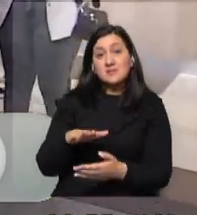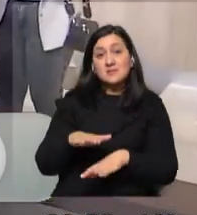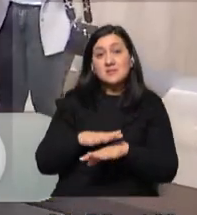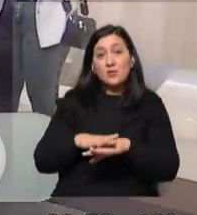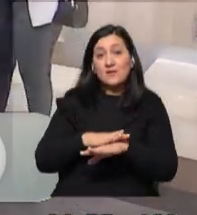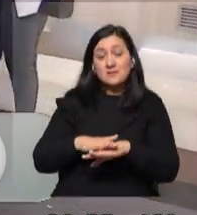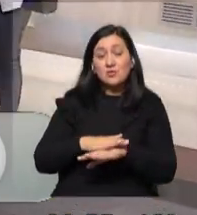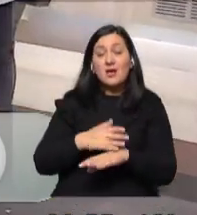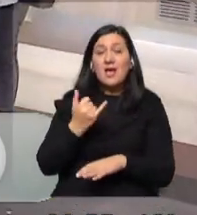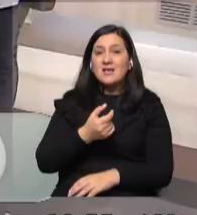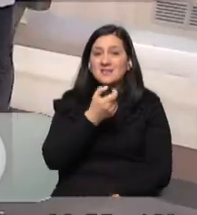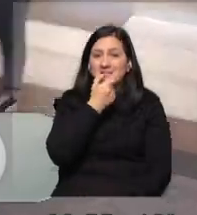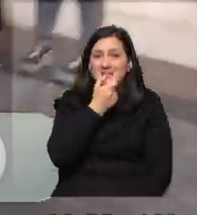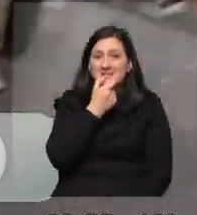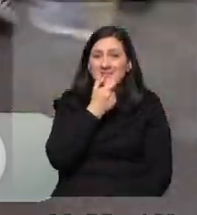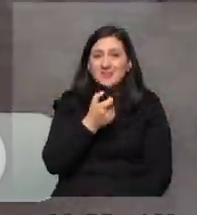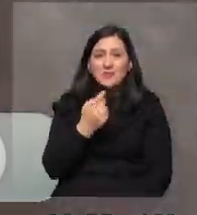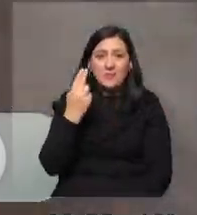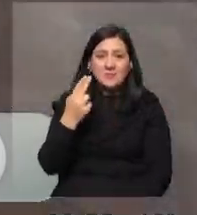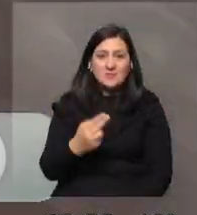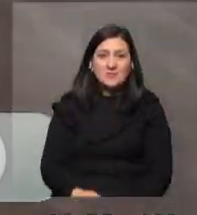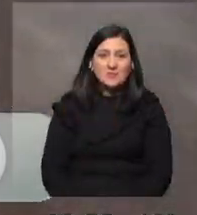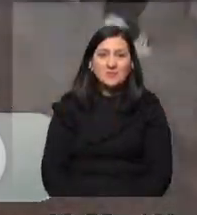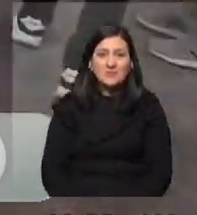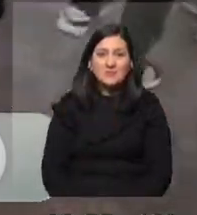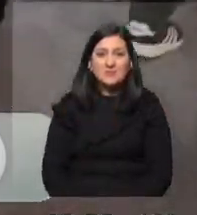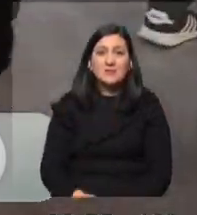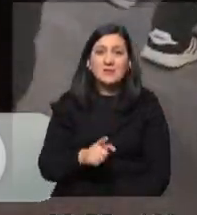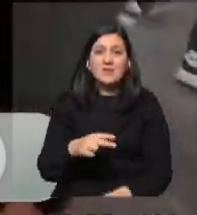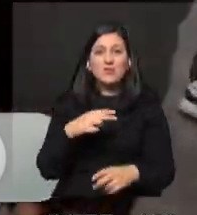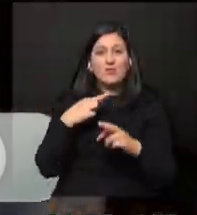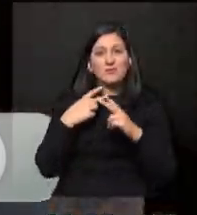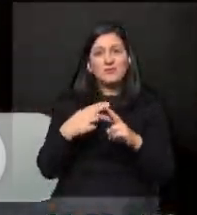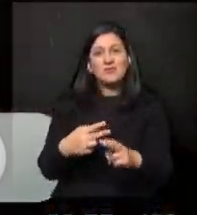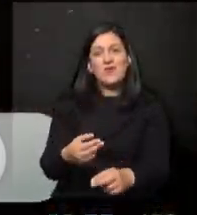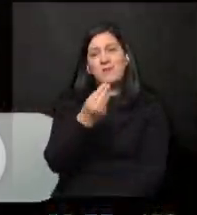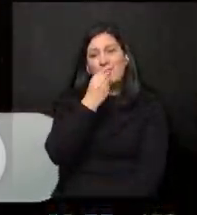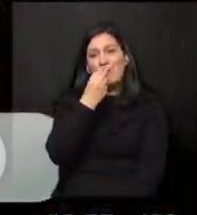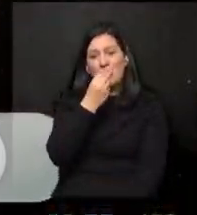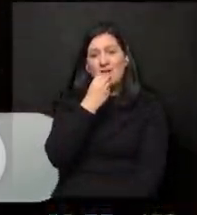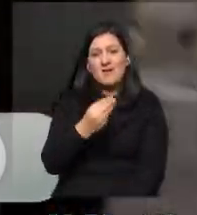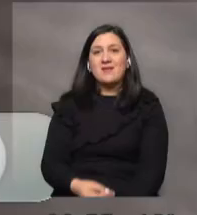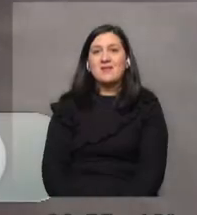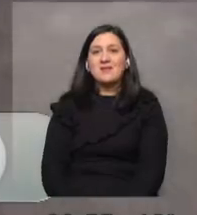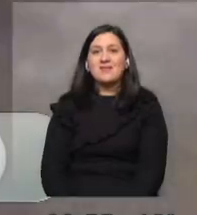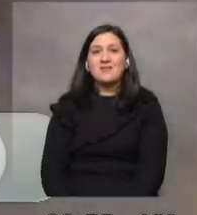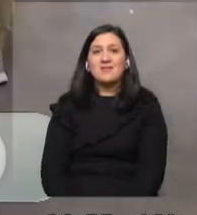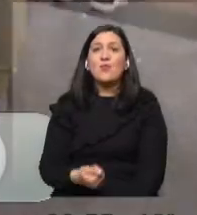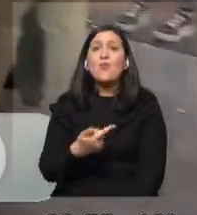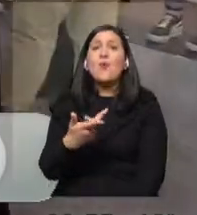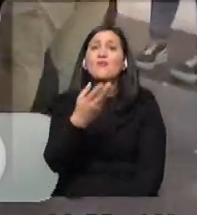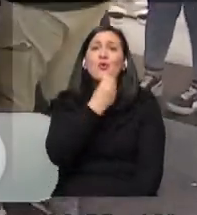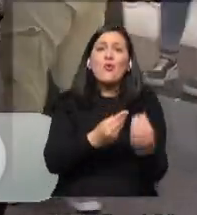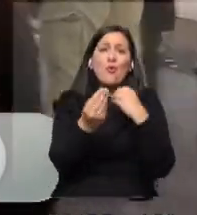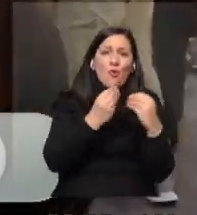trae chisitos ahí colgando. Permítamelo, por favor. El chisito que sigue más vigente, más vivo que nunca. Es mío, o sea, pero pará, ¿cuántos comen